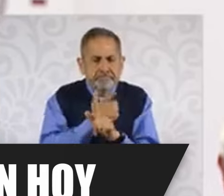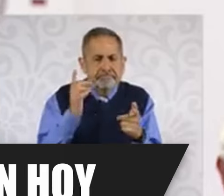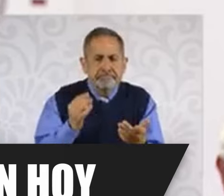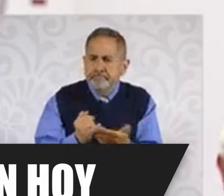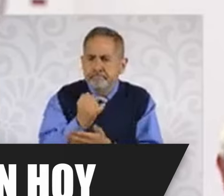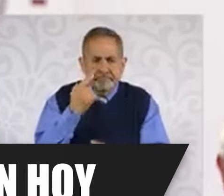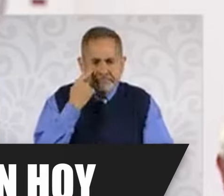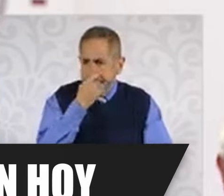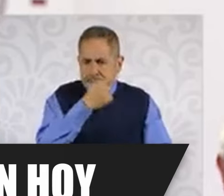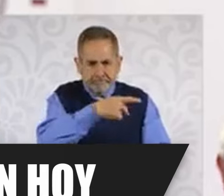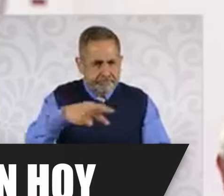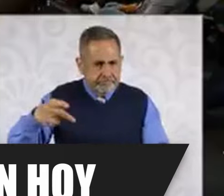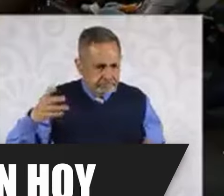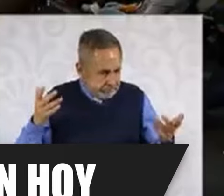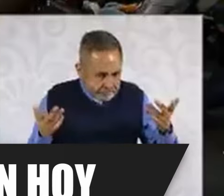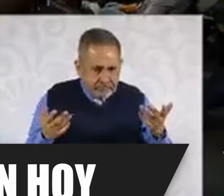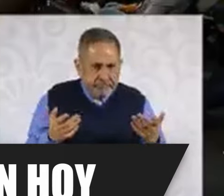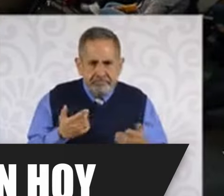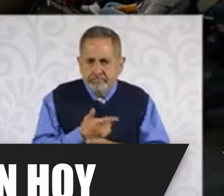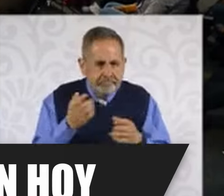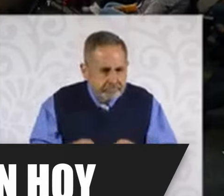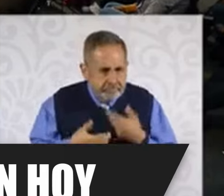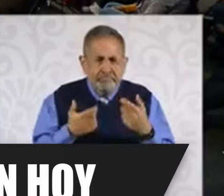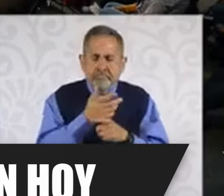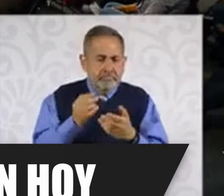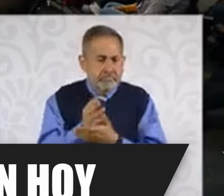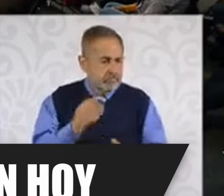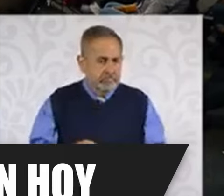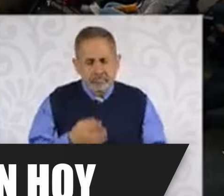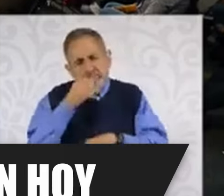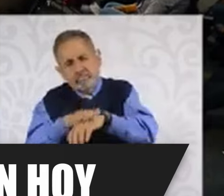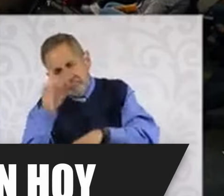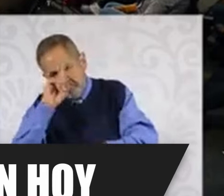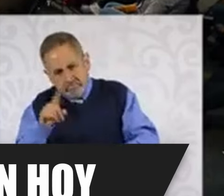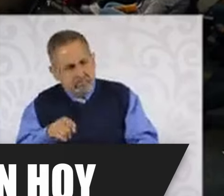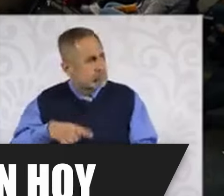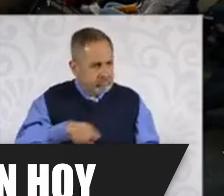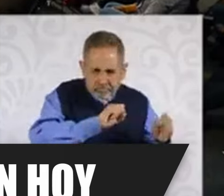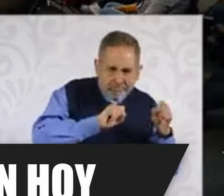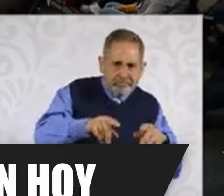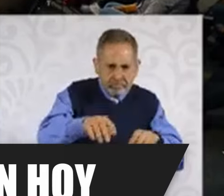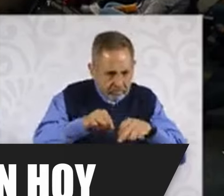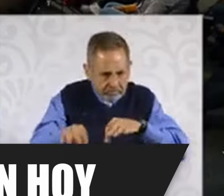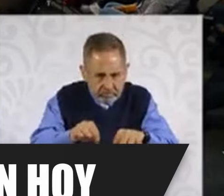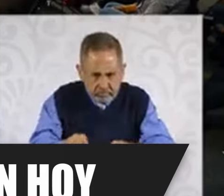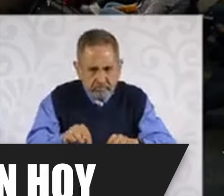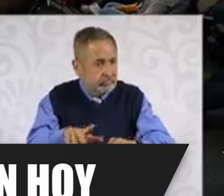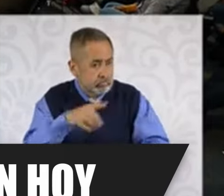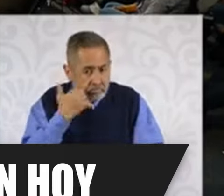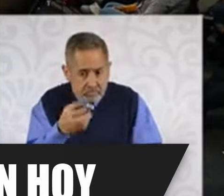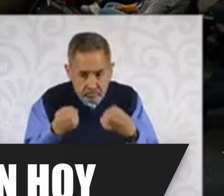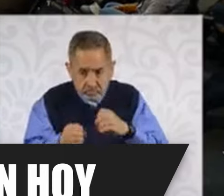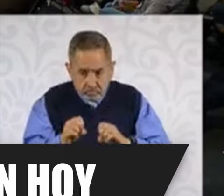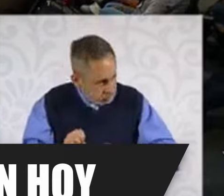¿Algún libertad mensaje de para estos manifestación, libertad jueces? de, pues, que los dejen trabajar si quieren trabajar. No tiene por qué haber